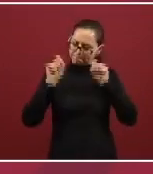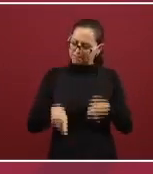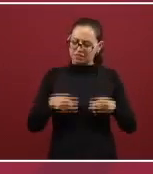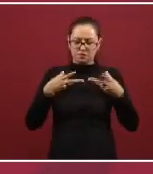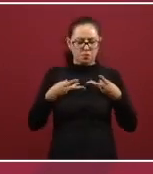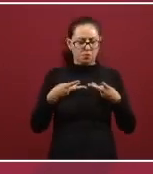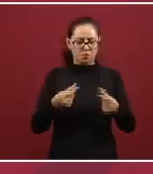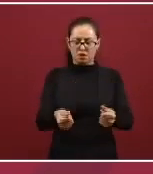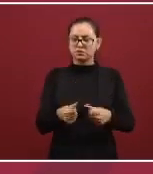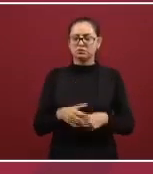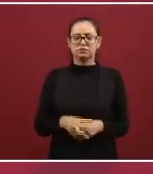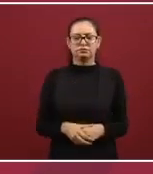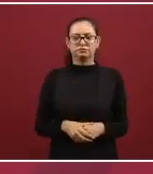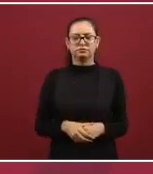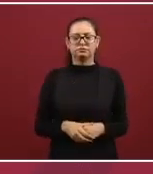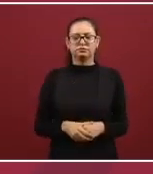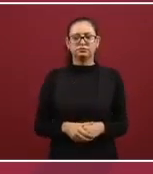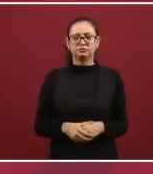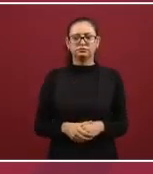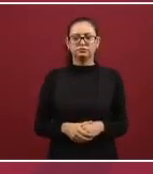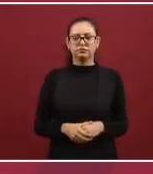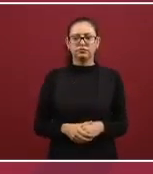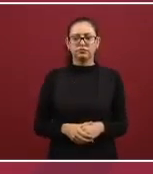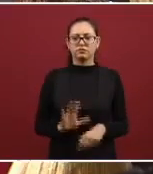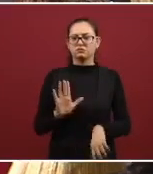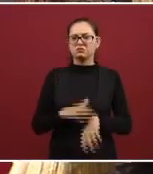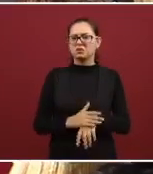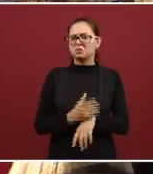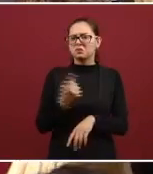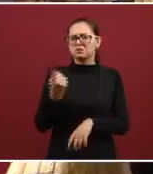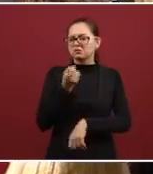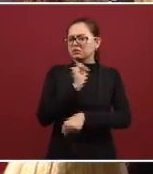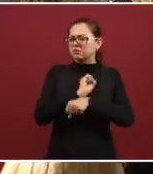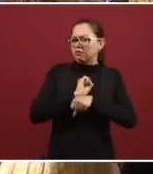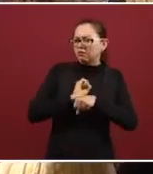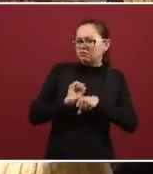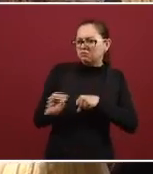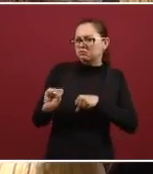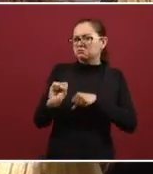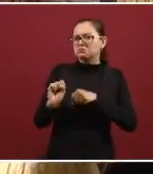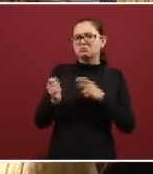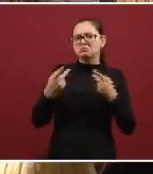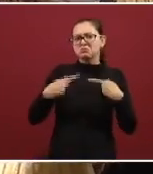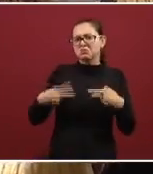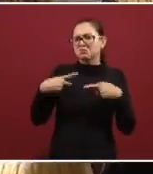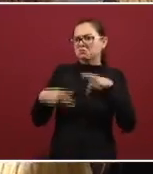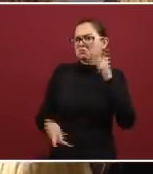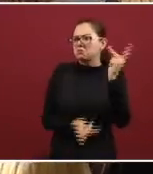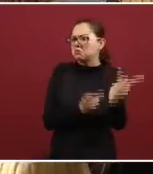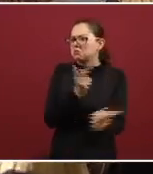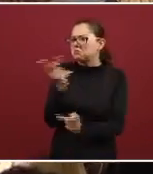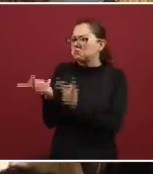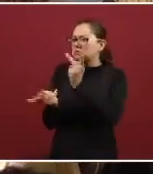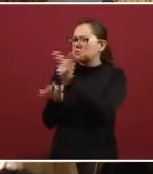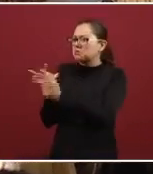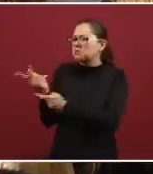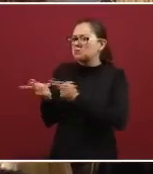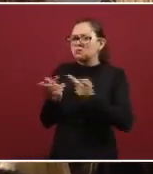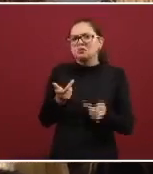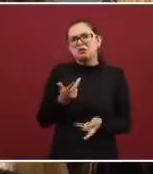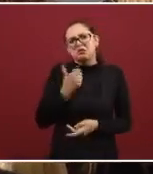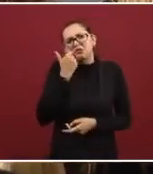porque para llevar a cabo una consulta en cuanto a revocación del mandato es relativamente